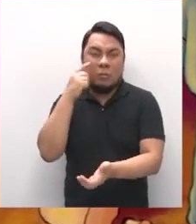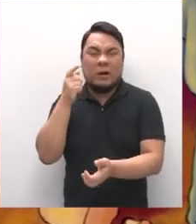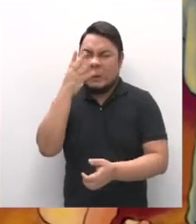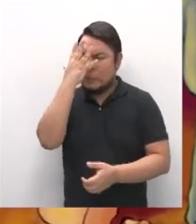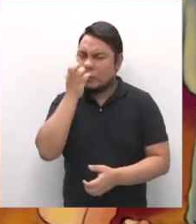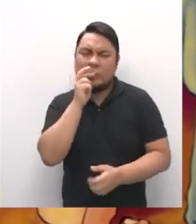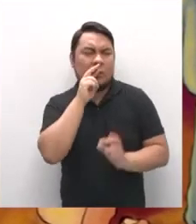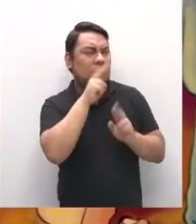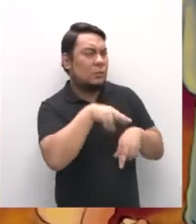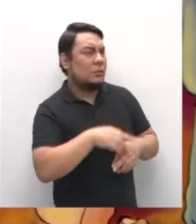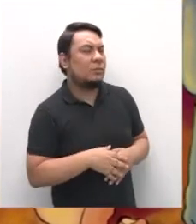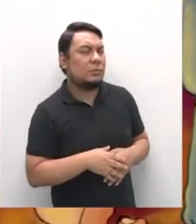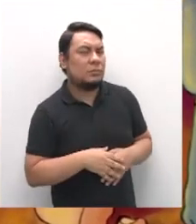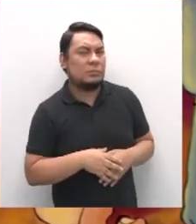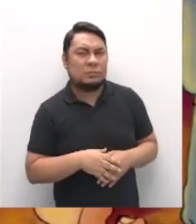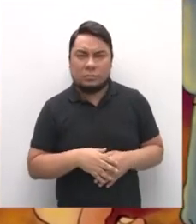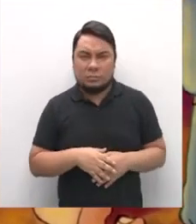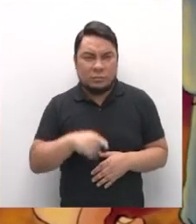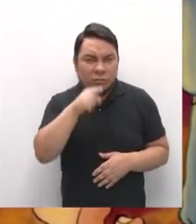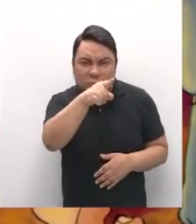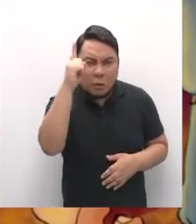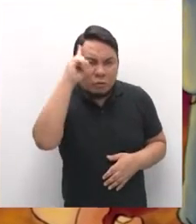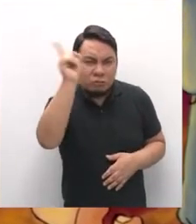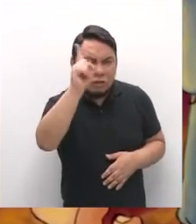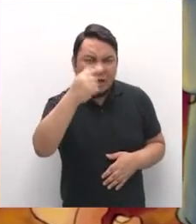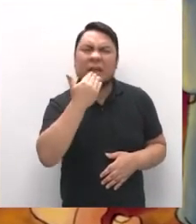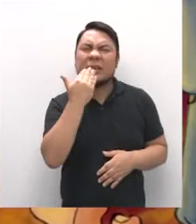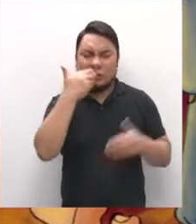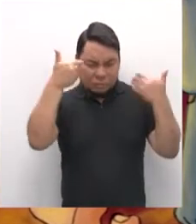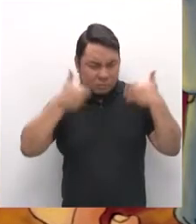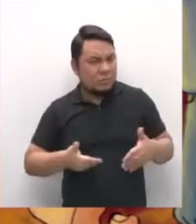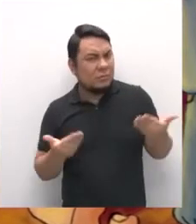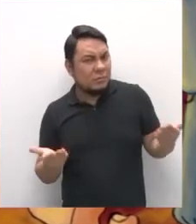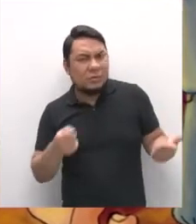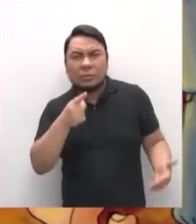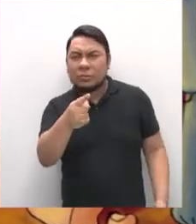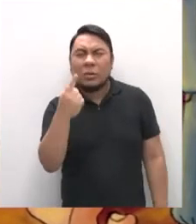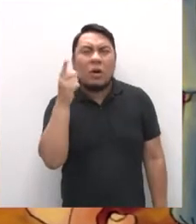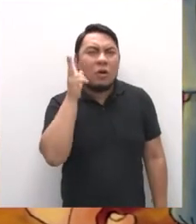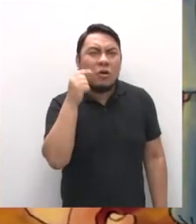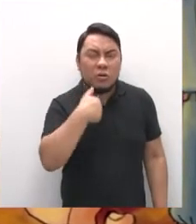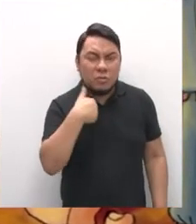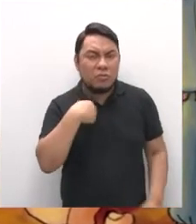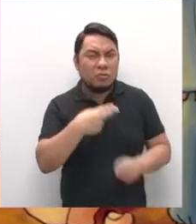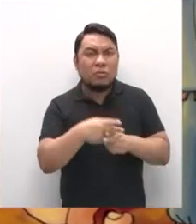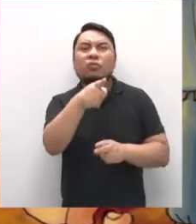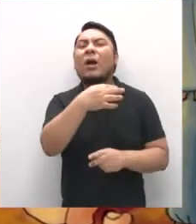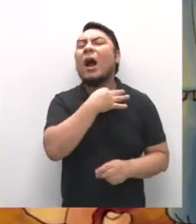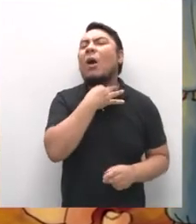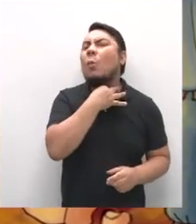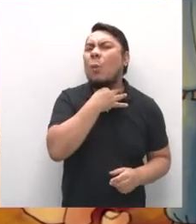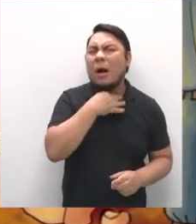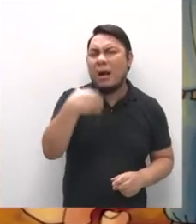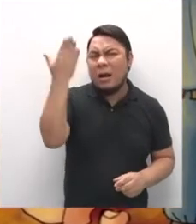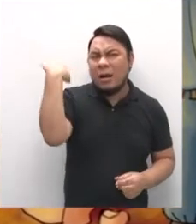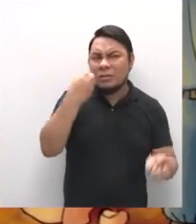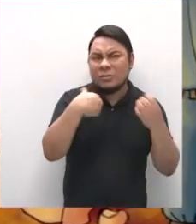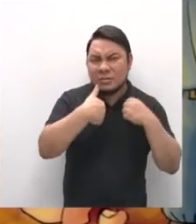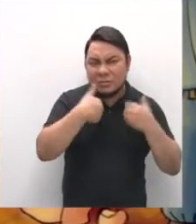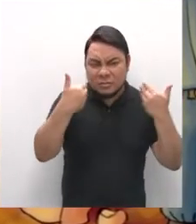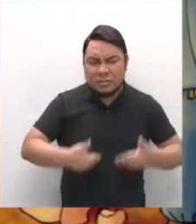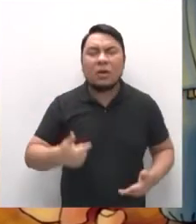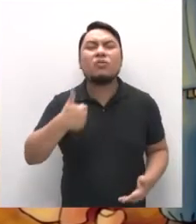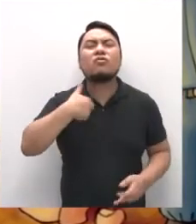respondió. ¿Que no sabes quién soy? ¿Acaso no escuchaste hablar de mí a tus abuelos? Yo soy